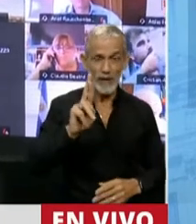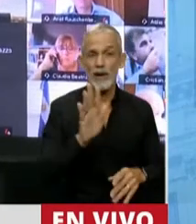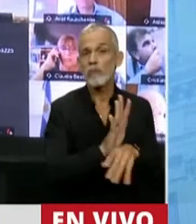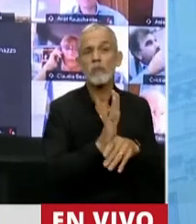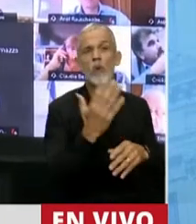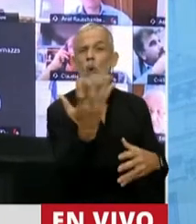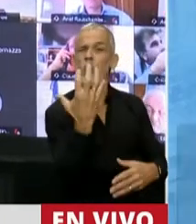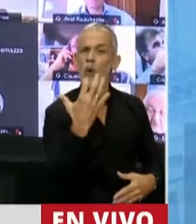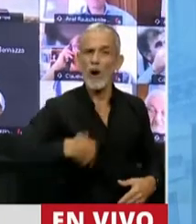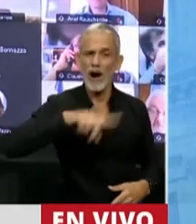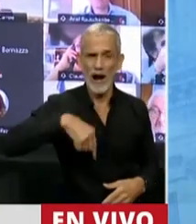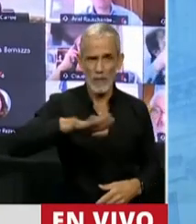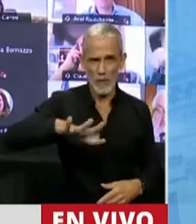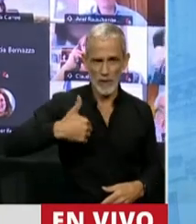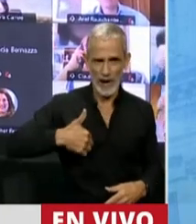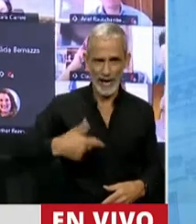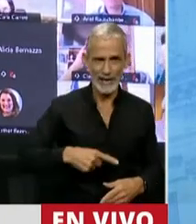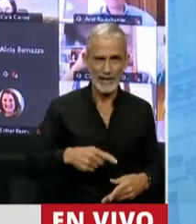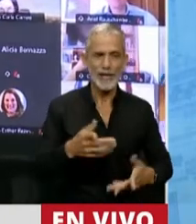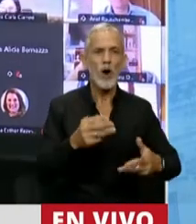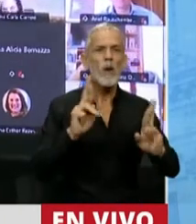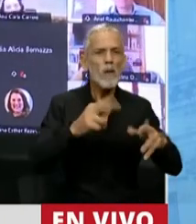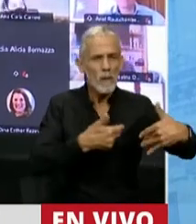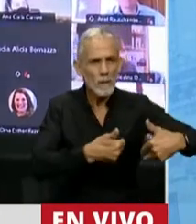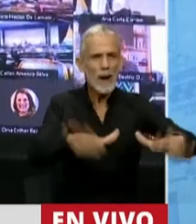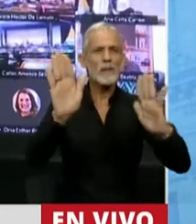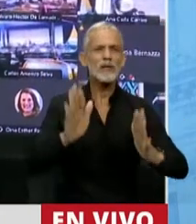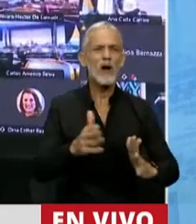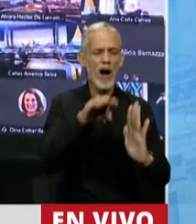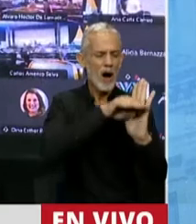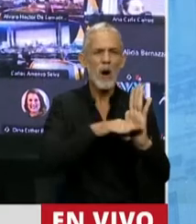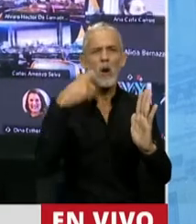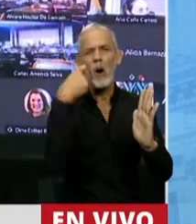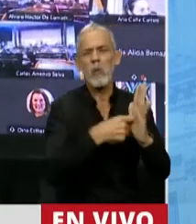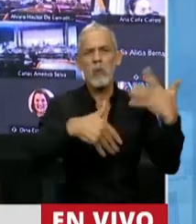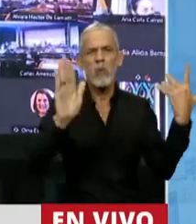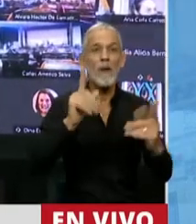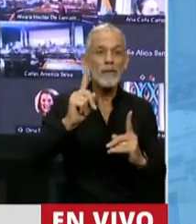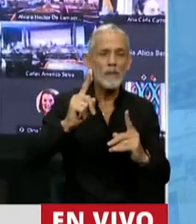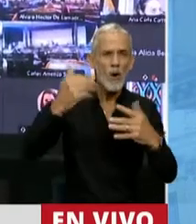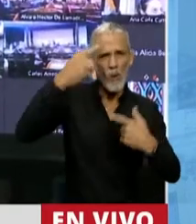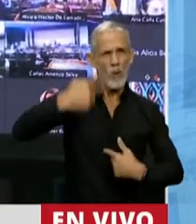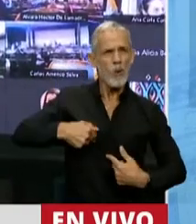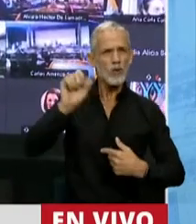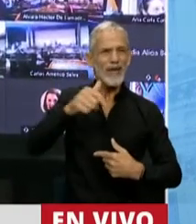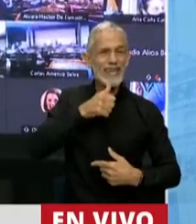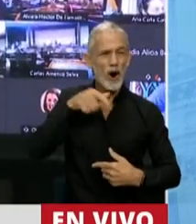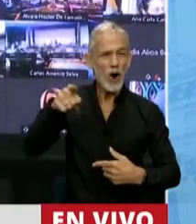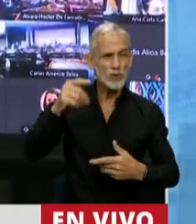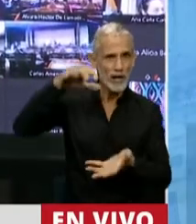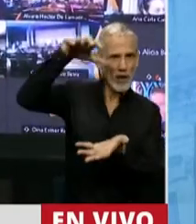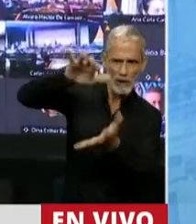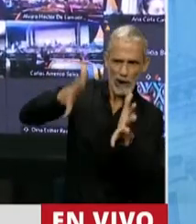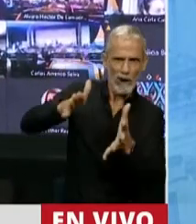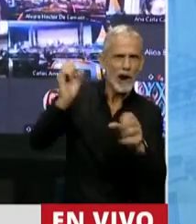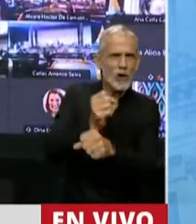del pueblo argentino permitiendo que se rompa el gusto de don hipólito yrigoyen por ejemplo parecería que eso